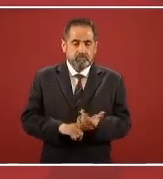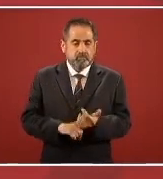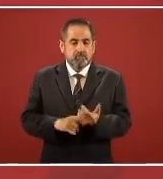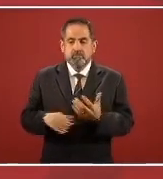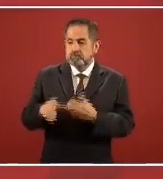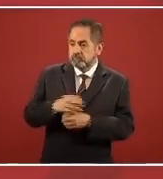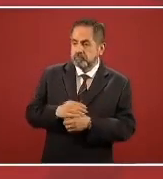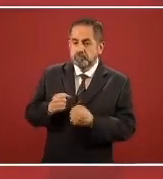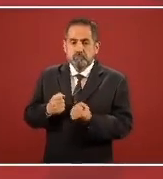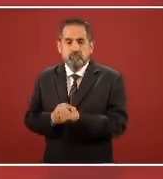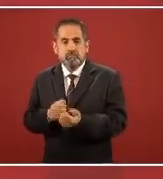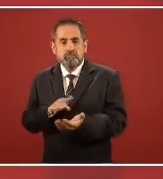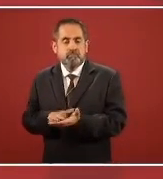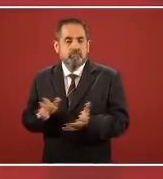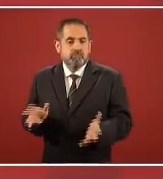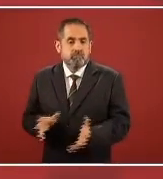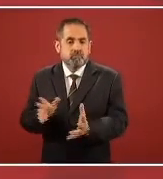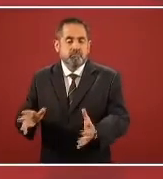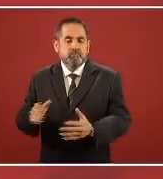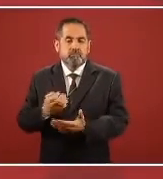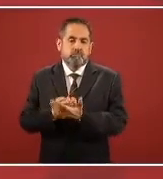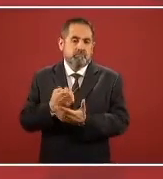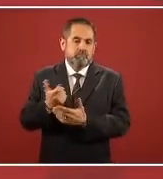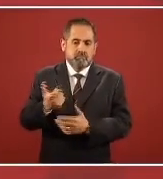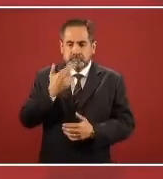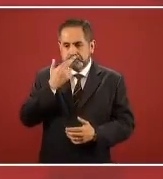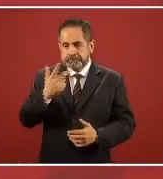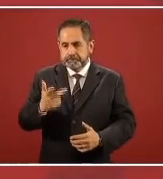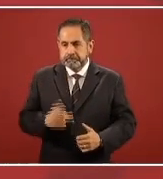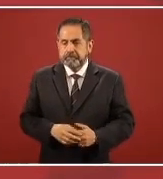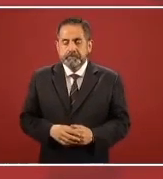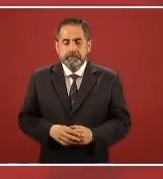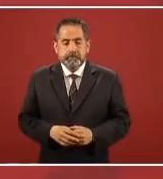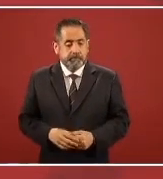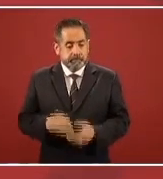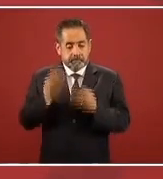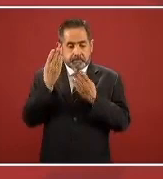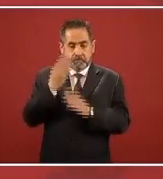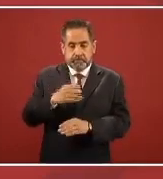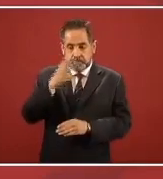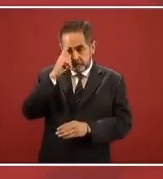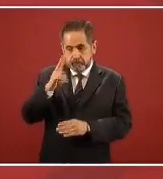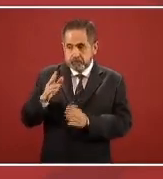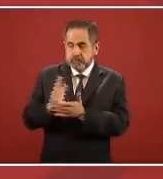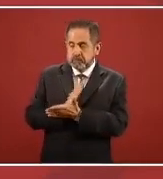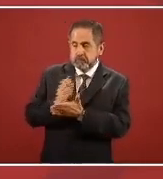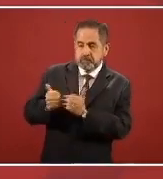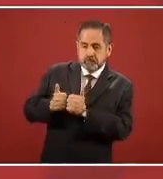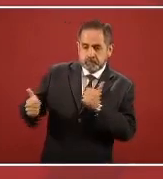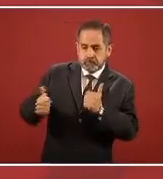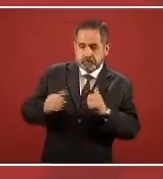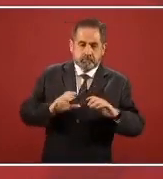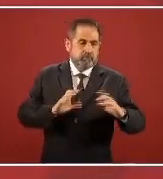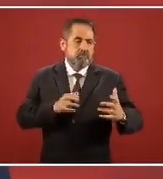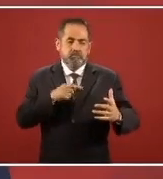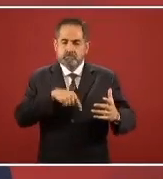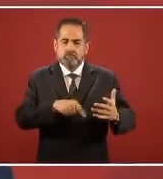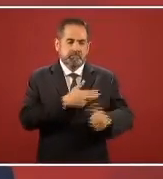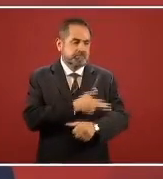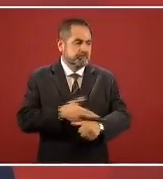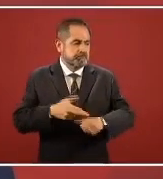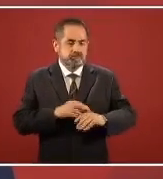más el crecimiento económico. And it encourages economic growth. El Banco de México es autónomo. The Bank of Mexico